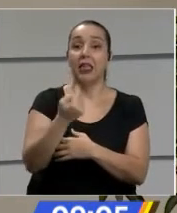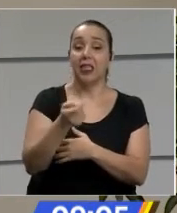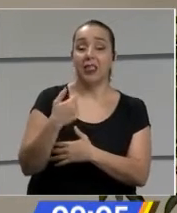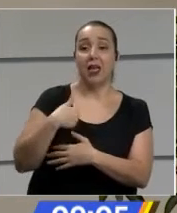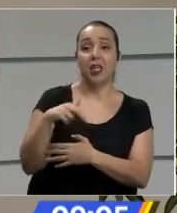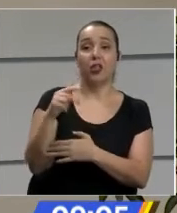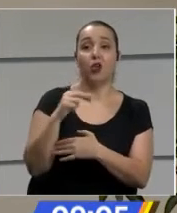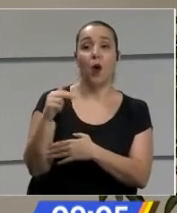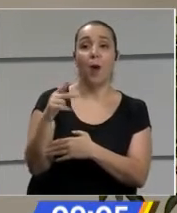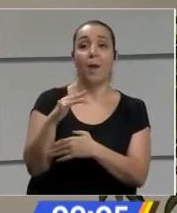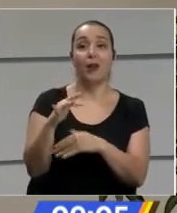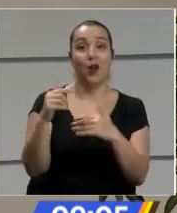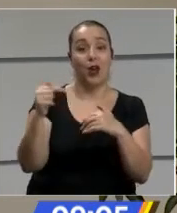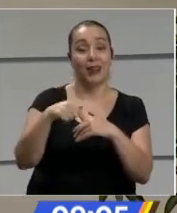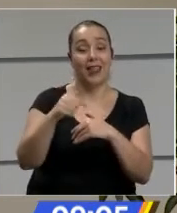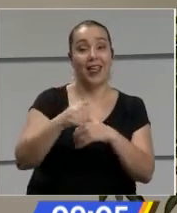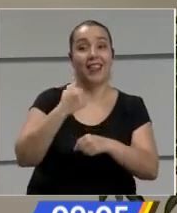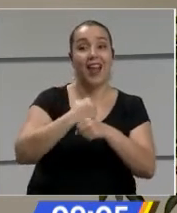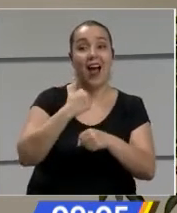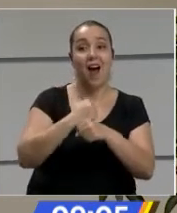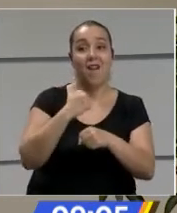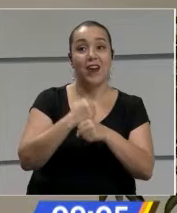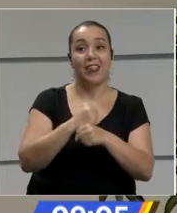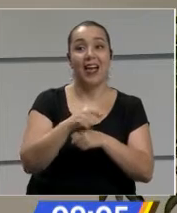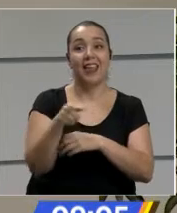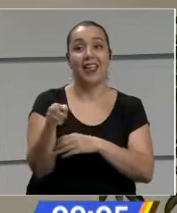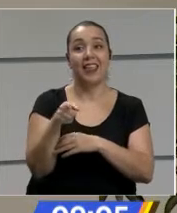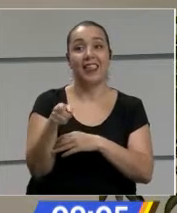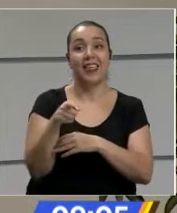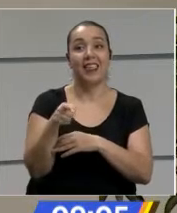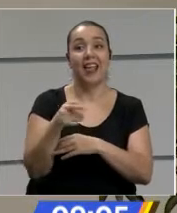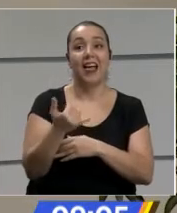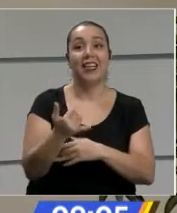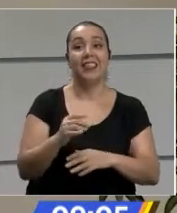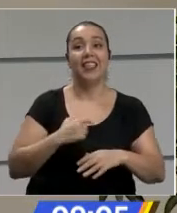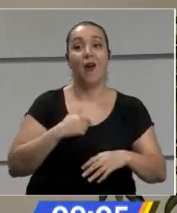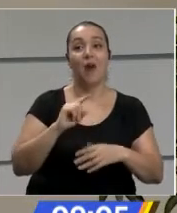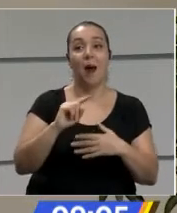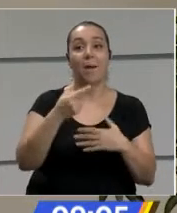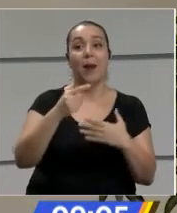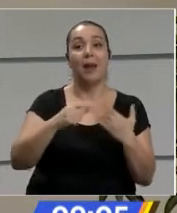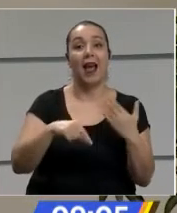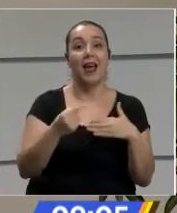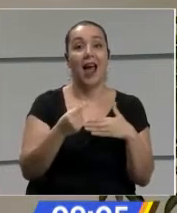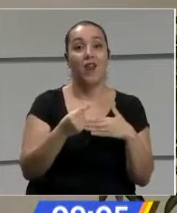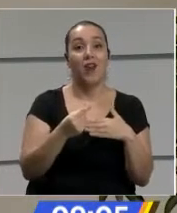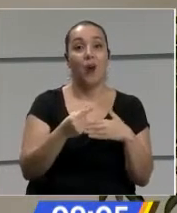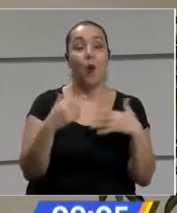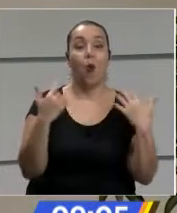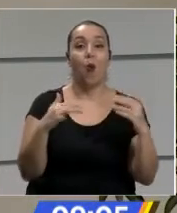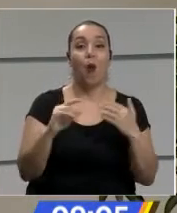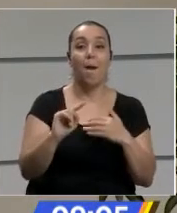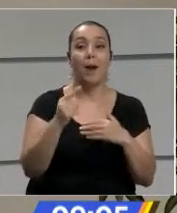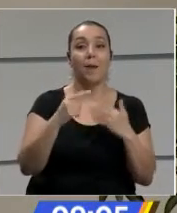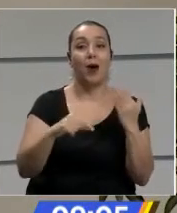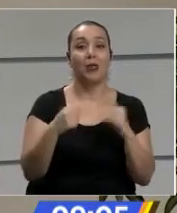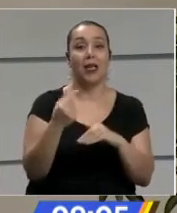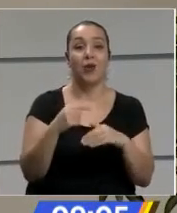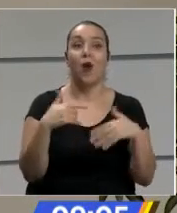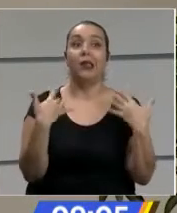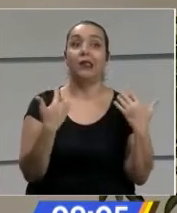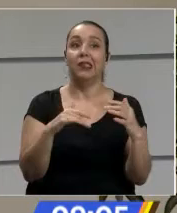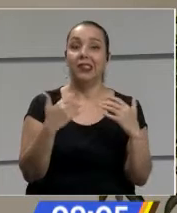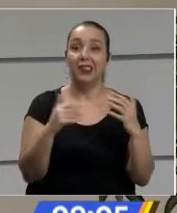mi compañera de batallas de este año, una maestra COVID en primer grado. Estamos trabajando primer grado y las que trabajan primer